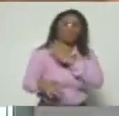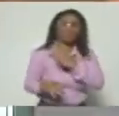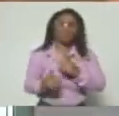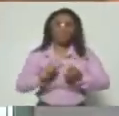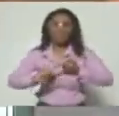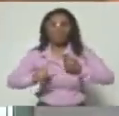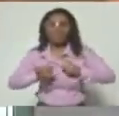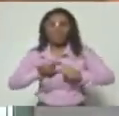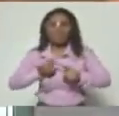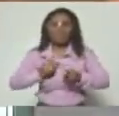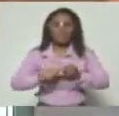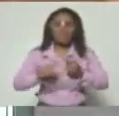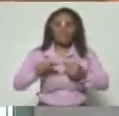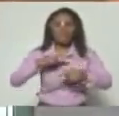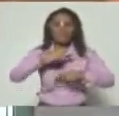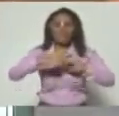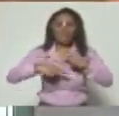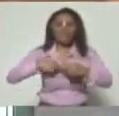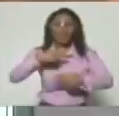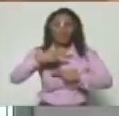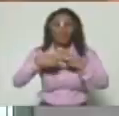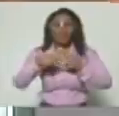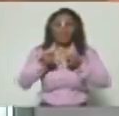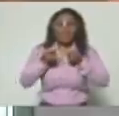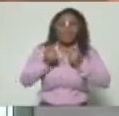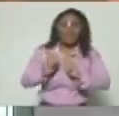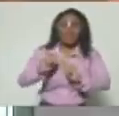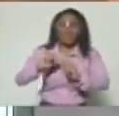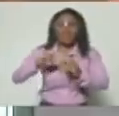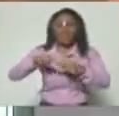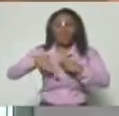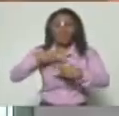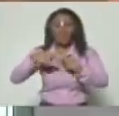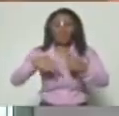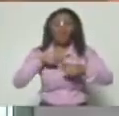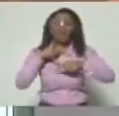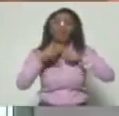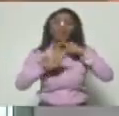con revoluciones o intentos de revoluciones de colores